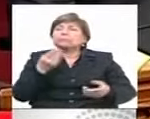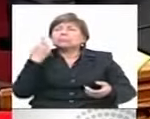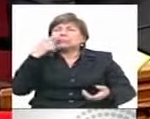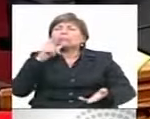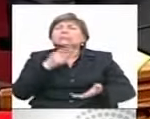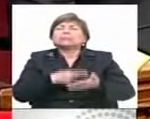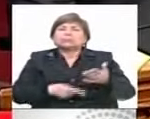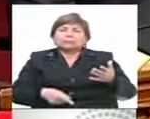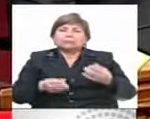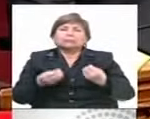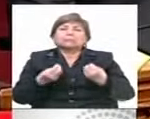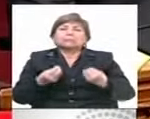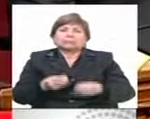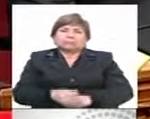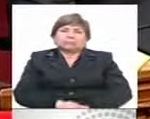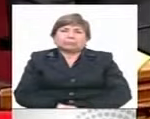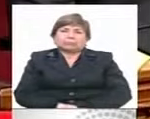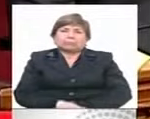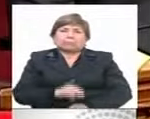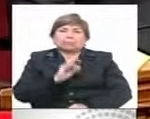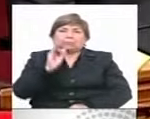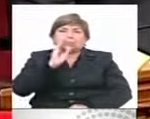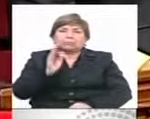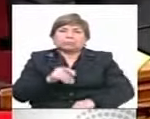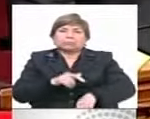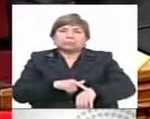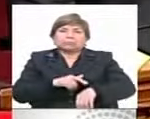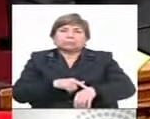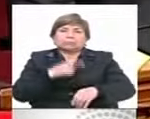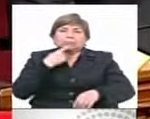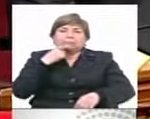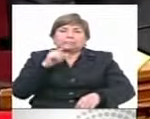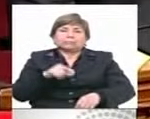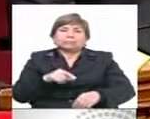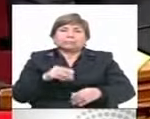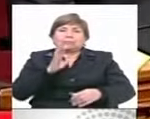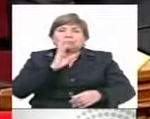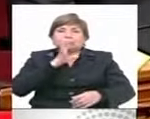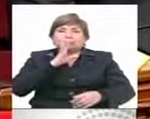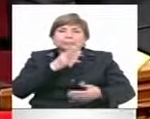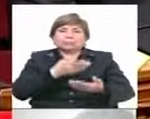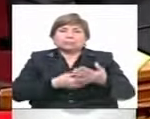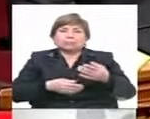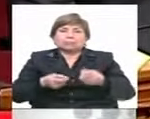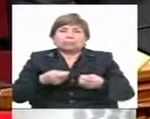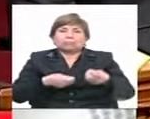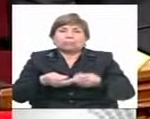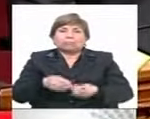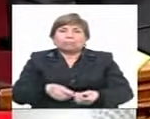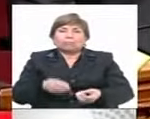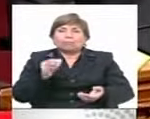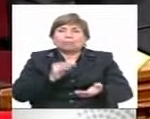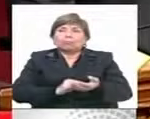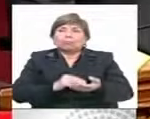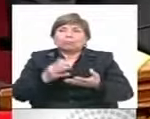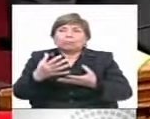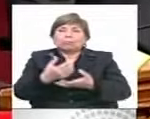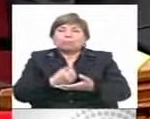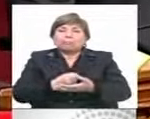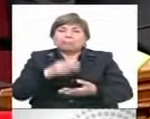qué. En ningún momento se está hablando de ampliar la masa